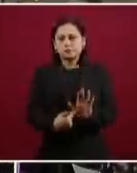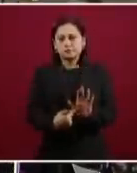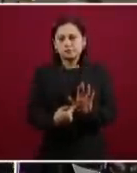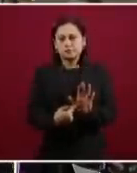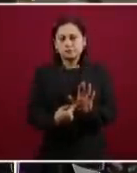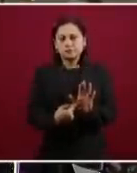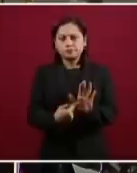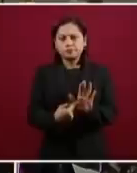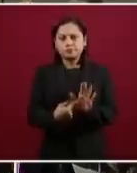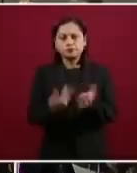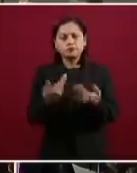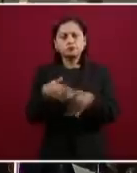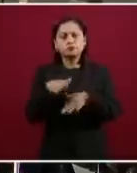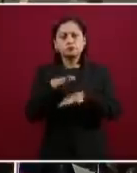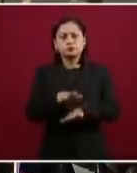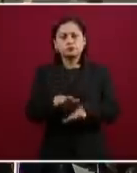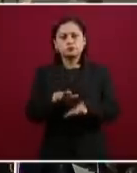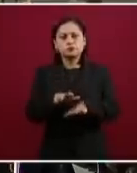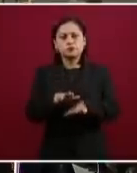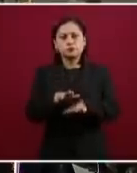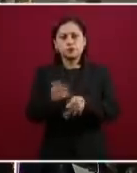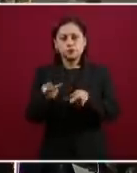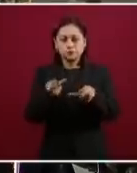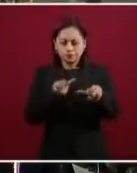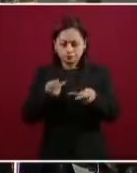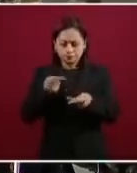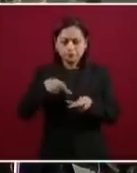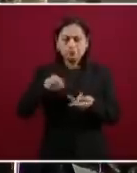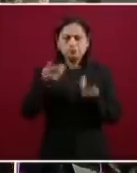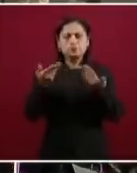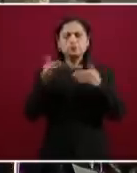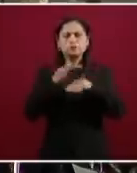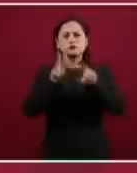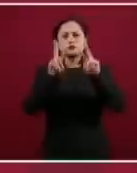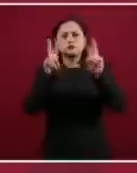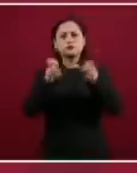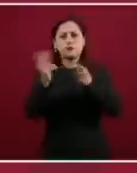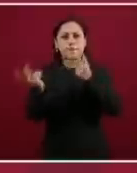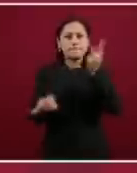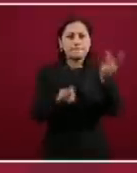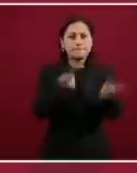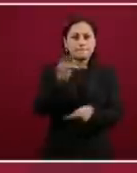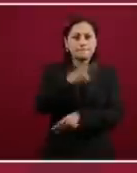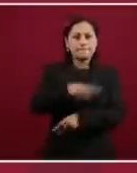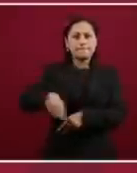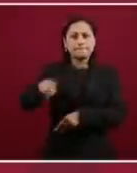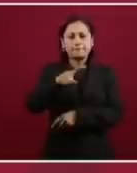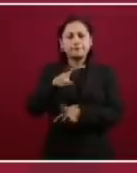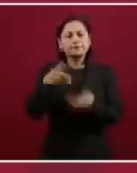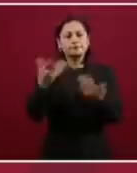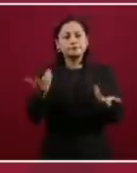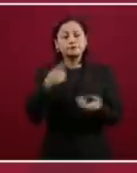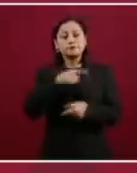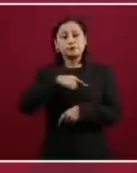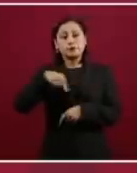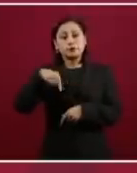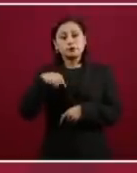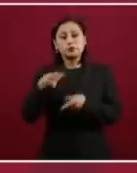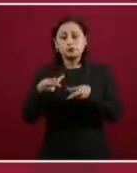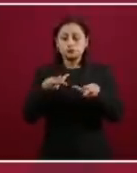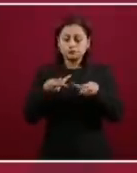del plan de consulta que vamos a llevar a cabo